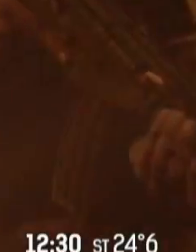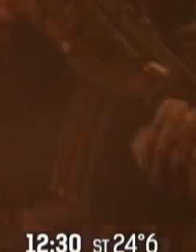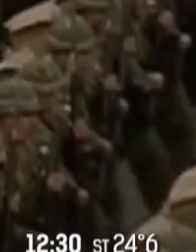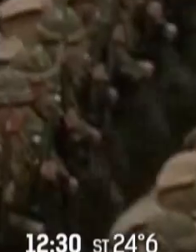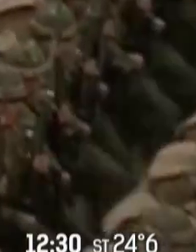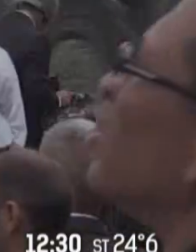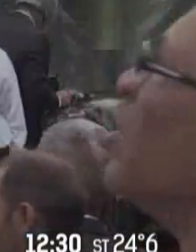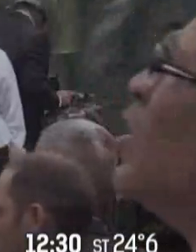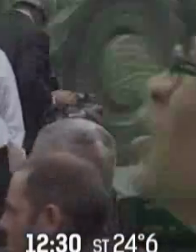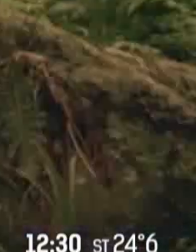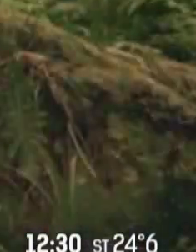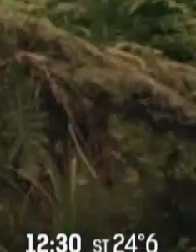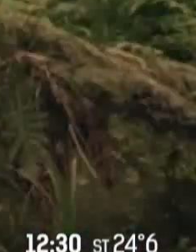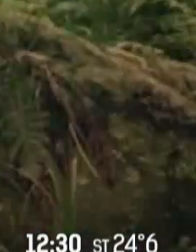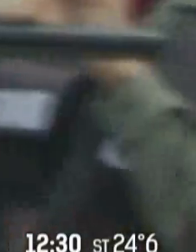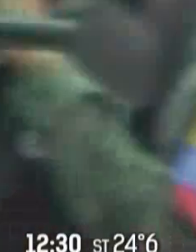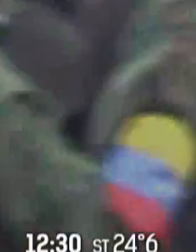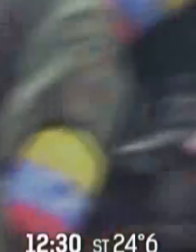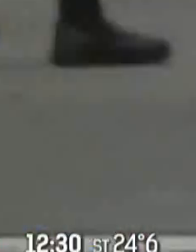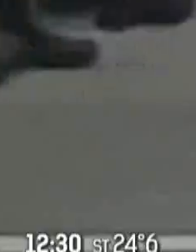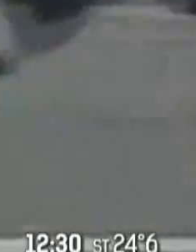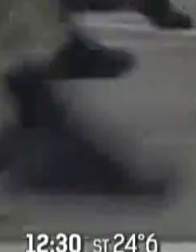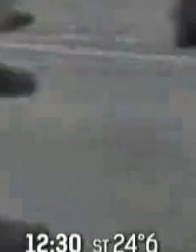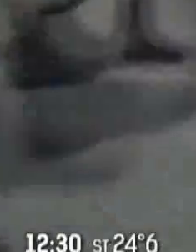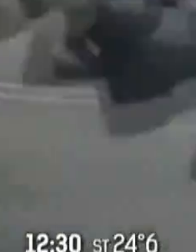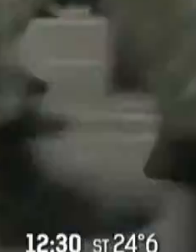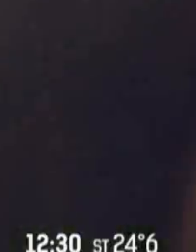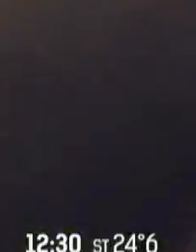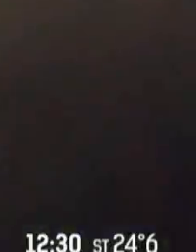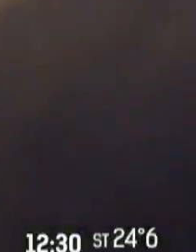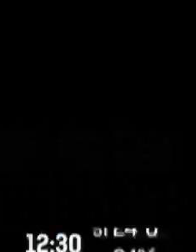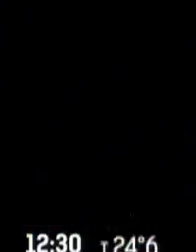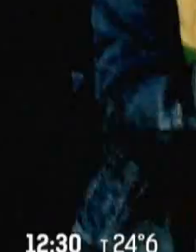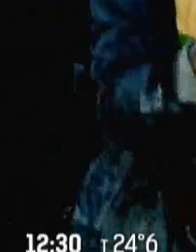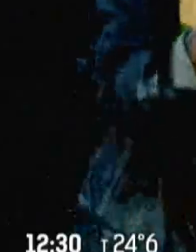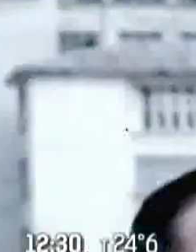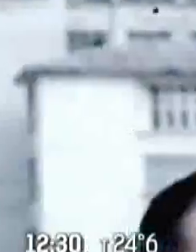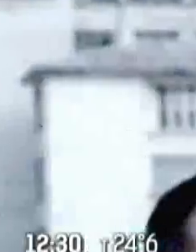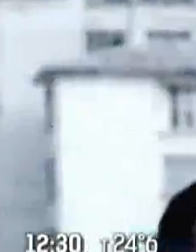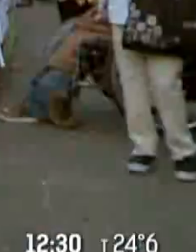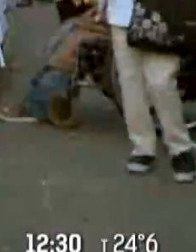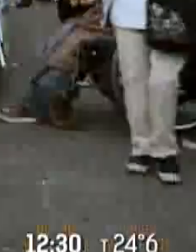La venta se ha realizado conforme a un contrato por 11.000 millones de dólares.